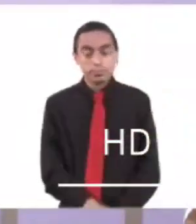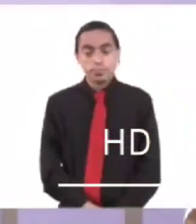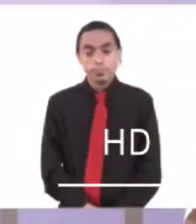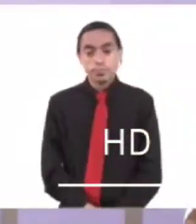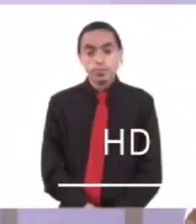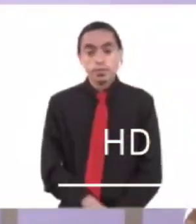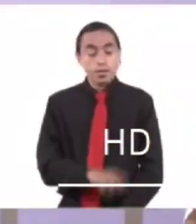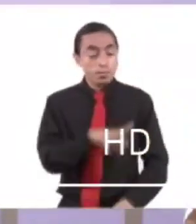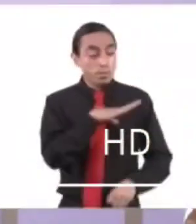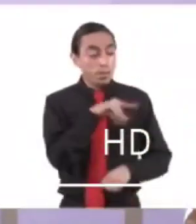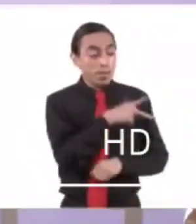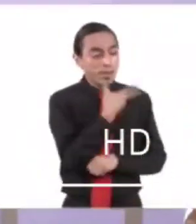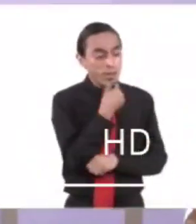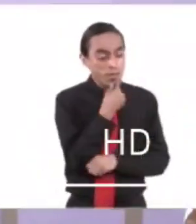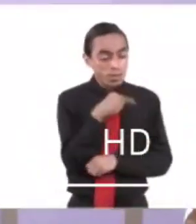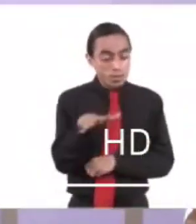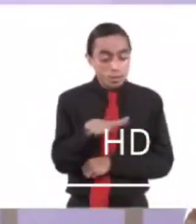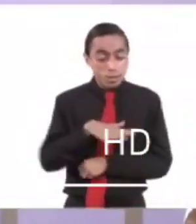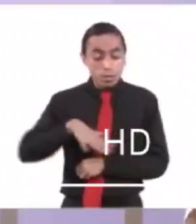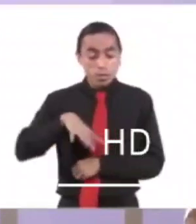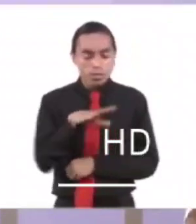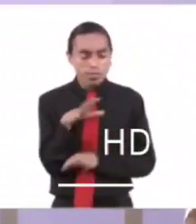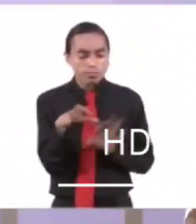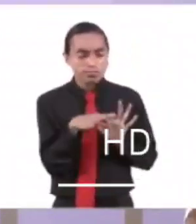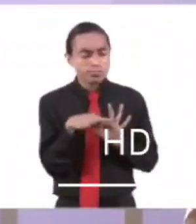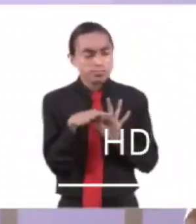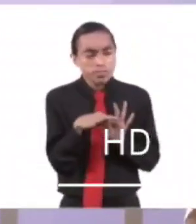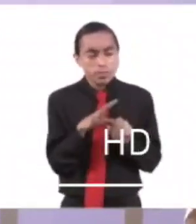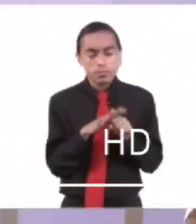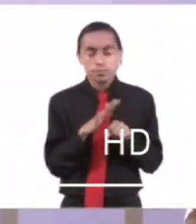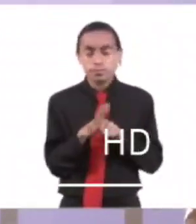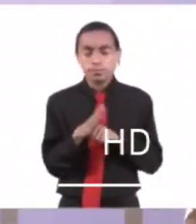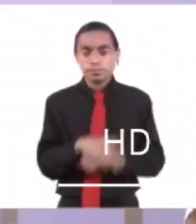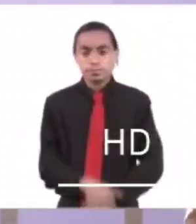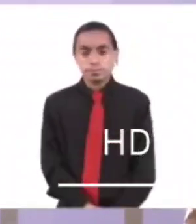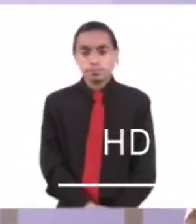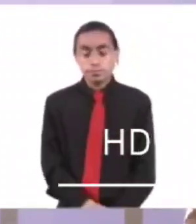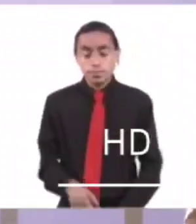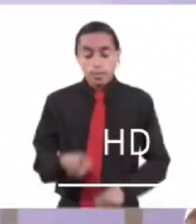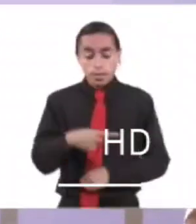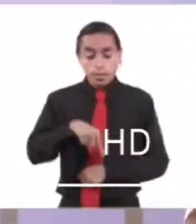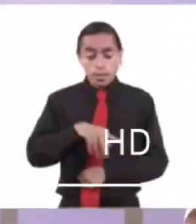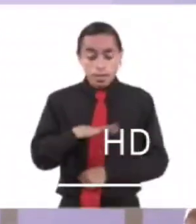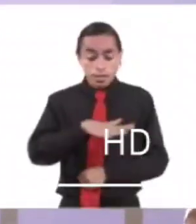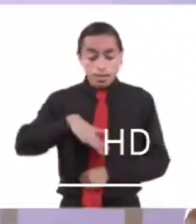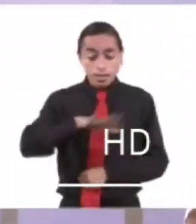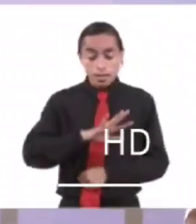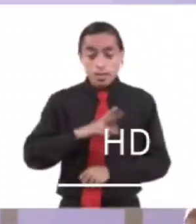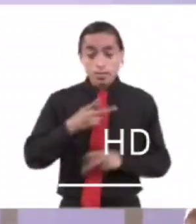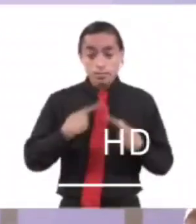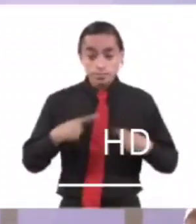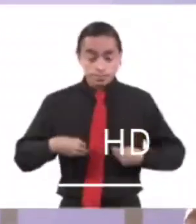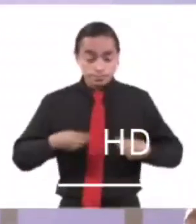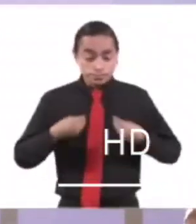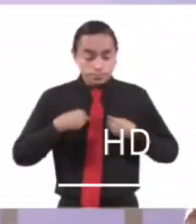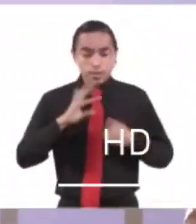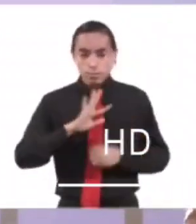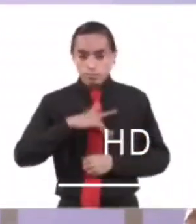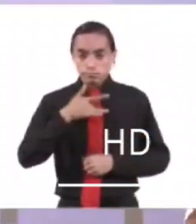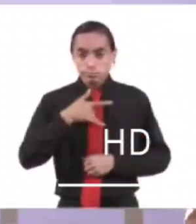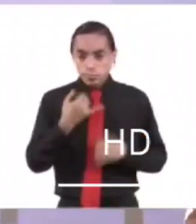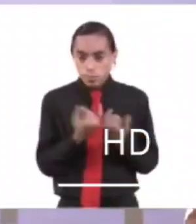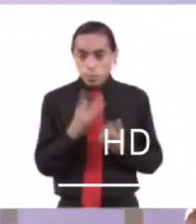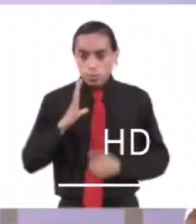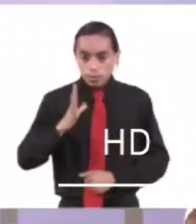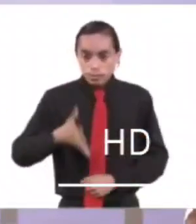del escritor con la colonia fue en el doble sentido. Los habitantes de Portales también sentían un